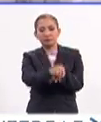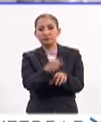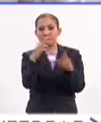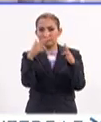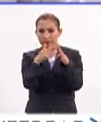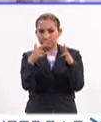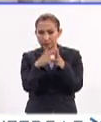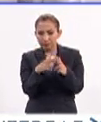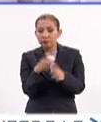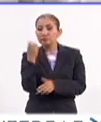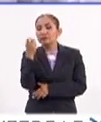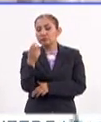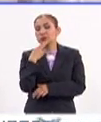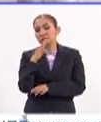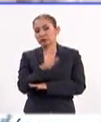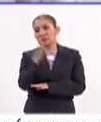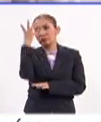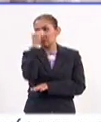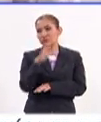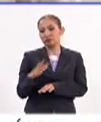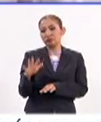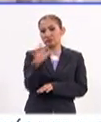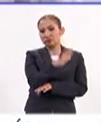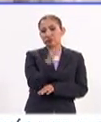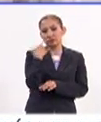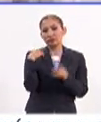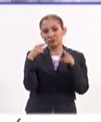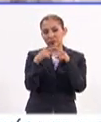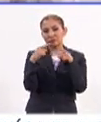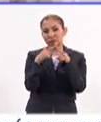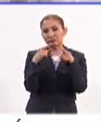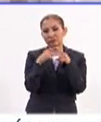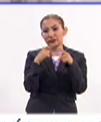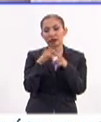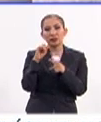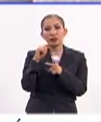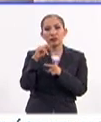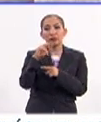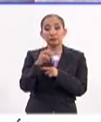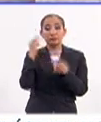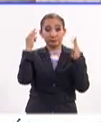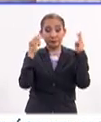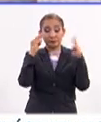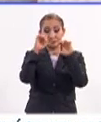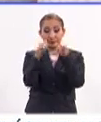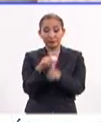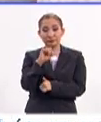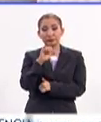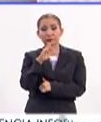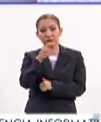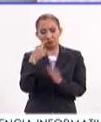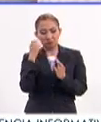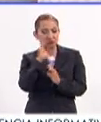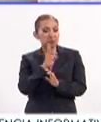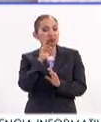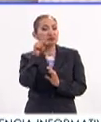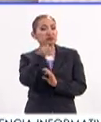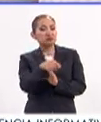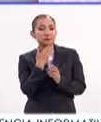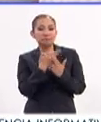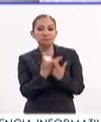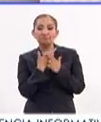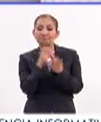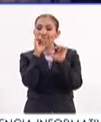religión. Por eso todavía se conserva muy bonito lo que es la parte del convento del santuario. El Museo de Arte Sacro es una muestra del rico